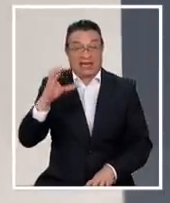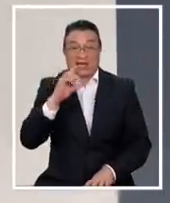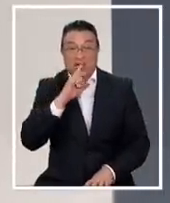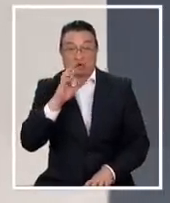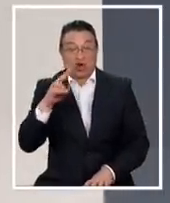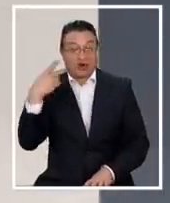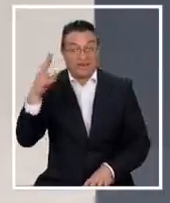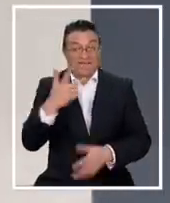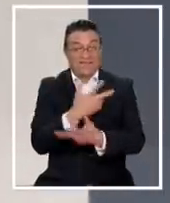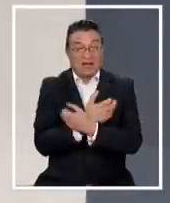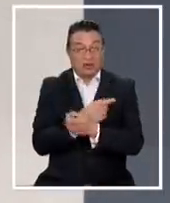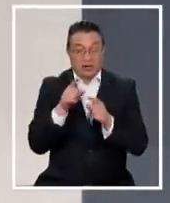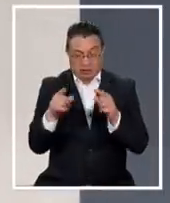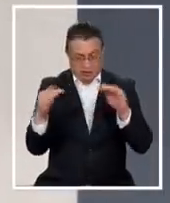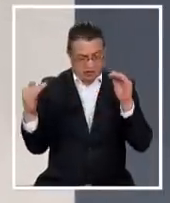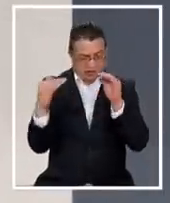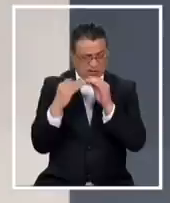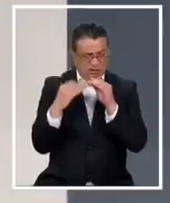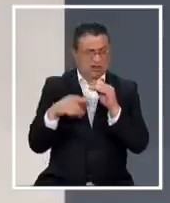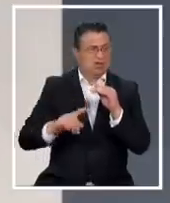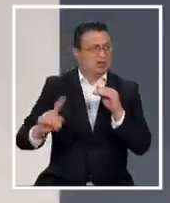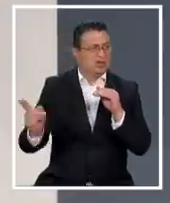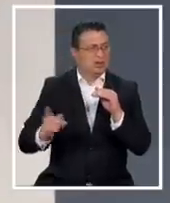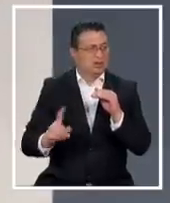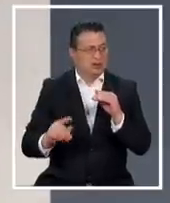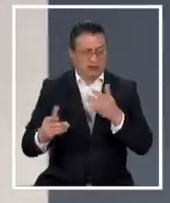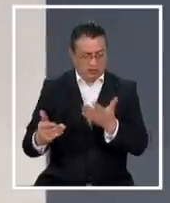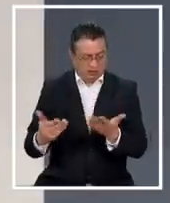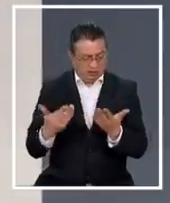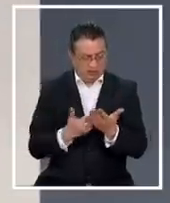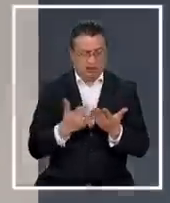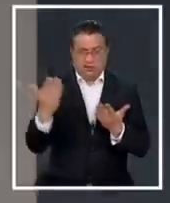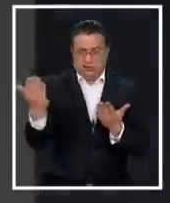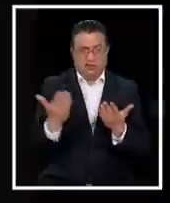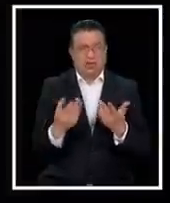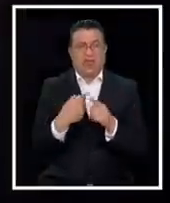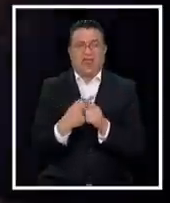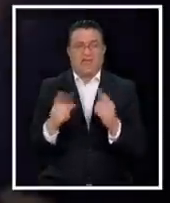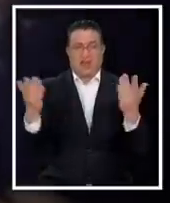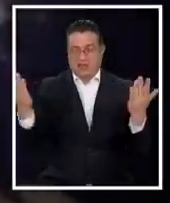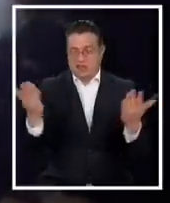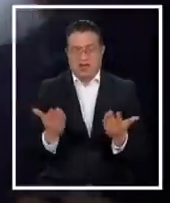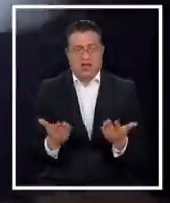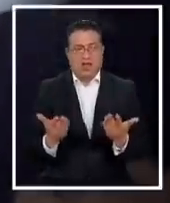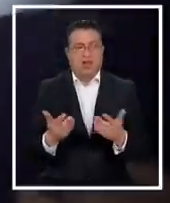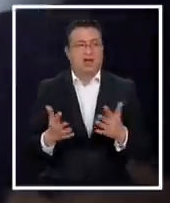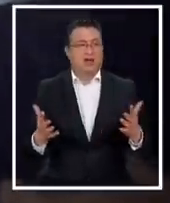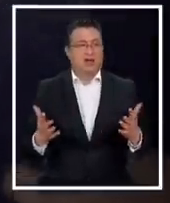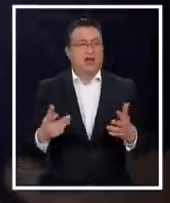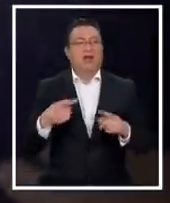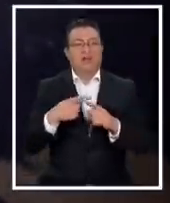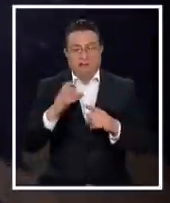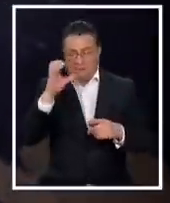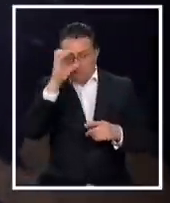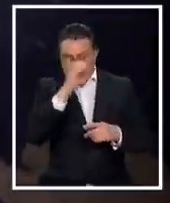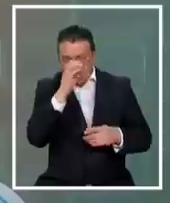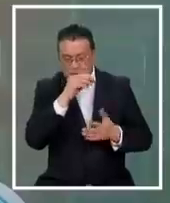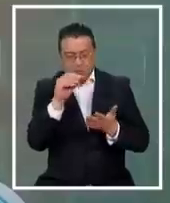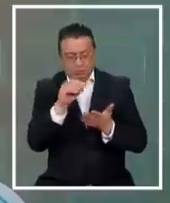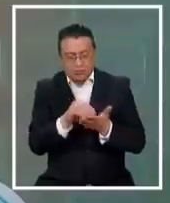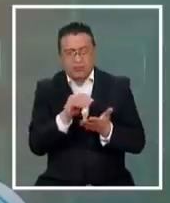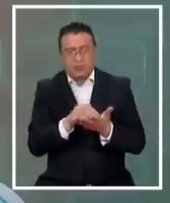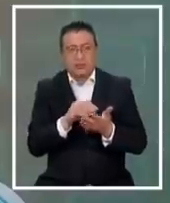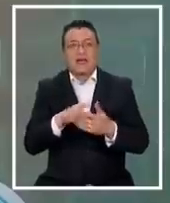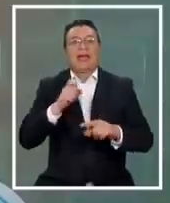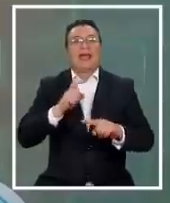Central de Venezuela tampoco coincidiría con la que nos comparten de un documento oficial. Por otro lado, buscamos en registros oficiales